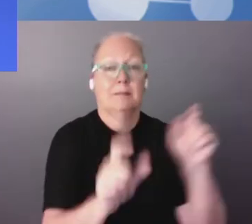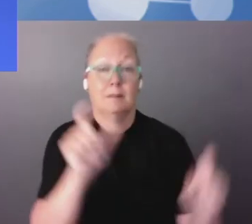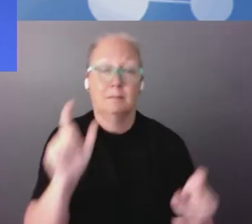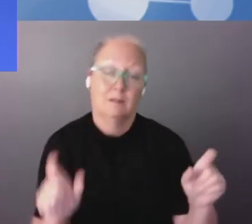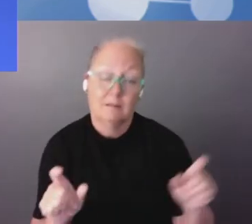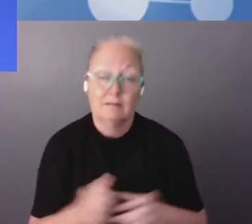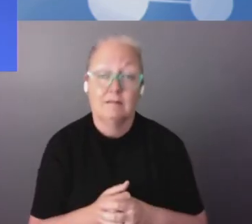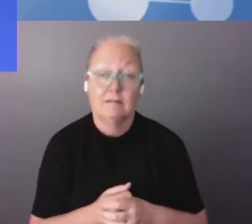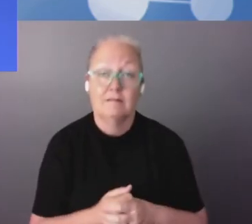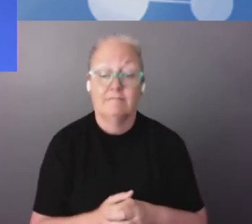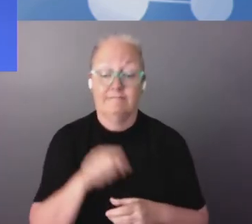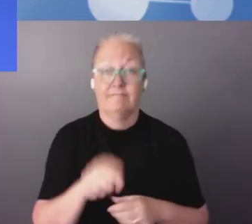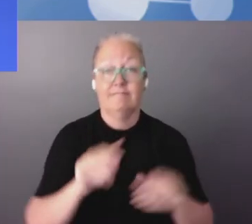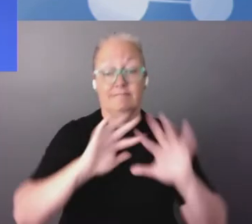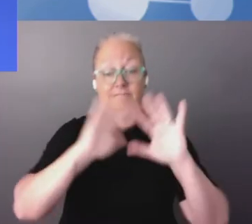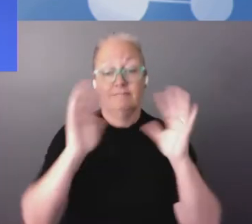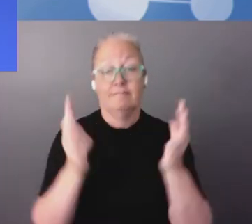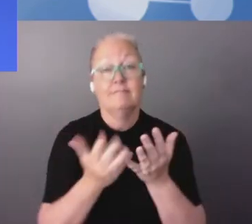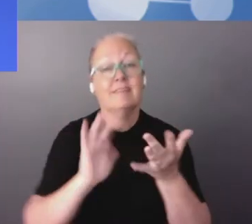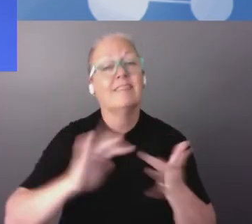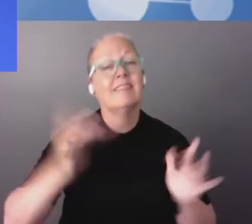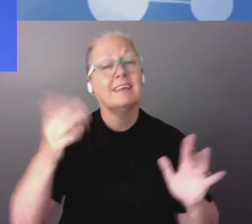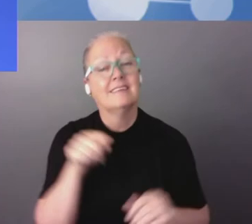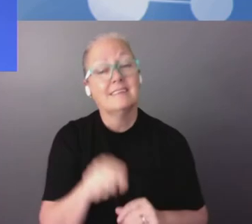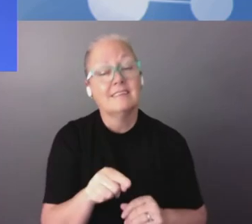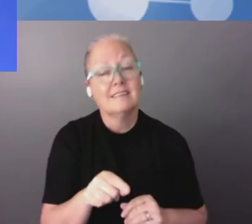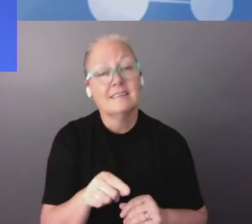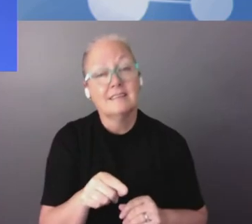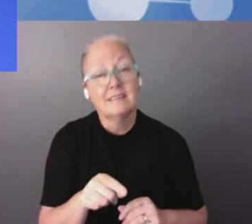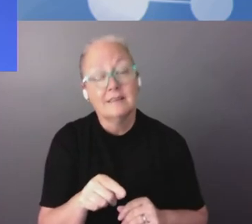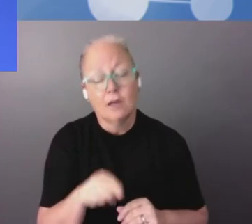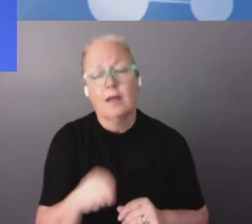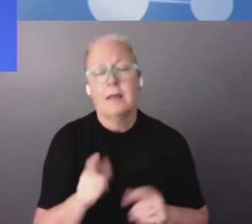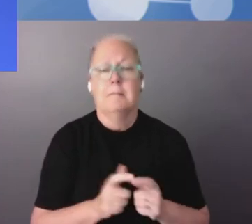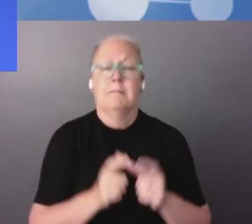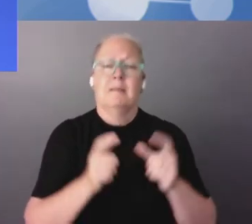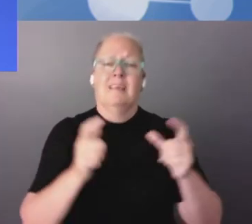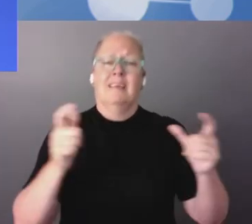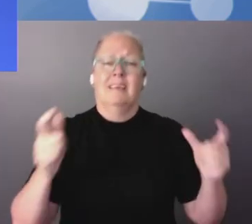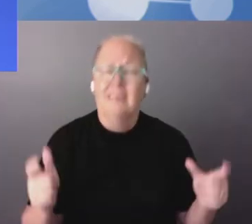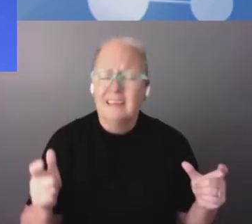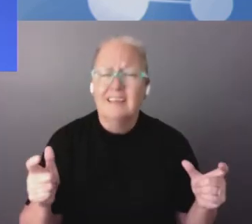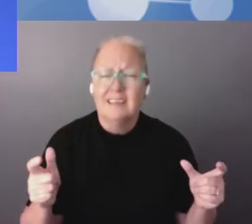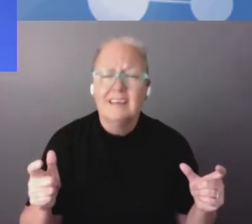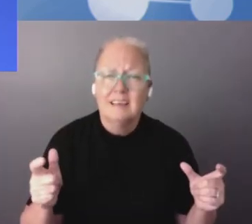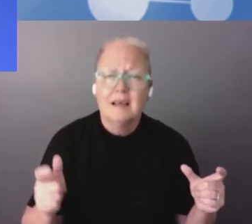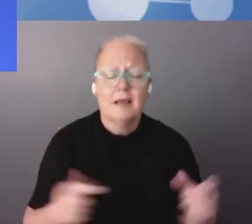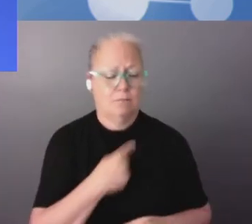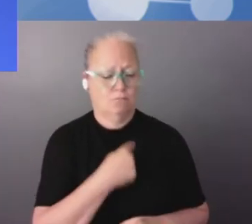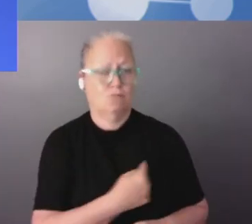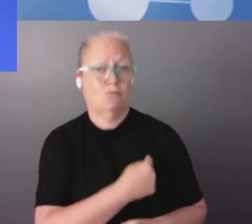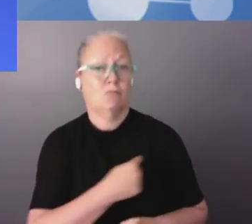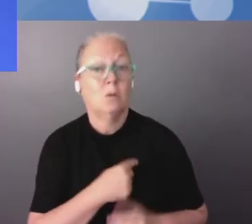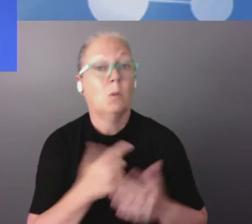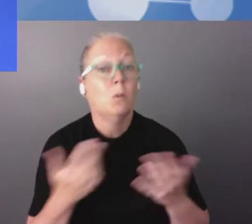Internet es una promesa fantástica sobre el futuro de la vida, el futuro de la vida de